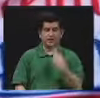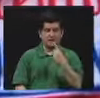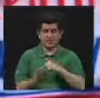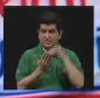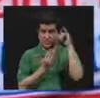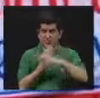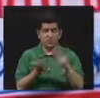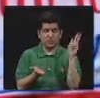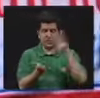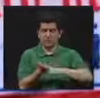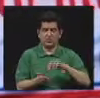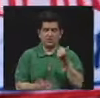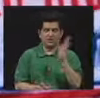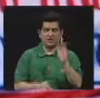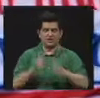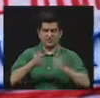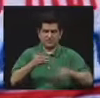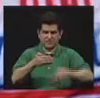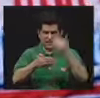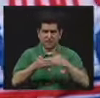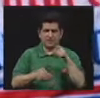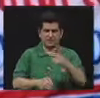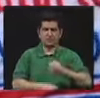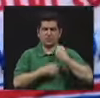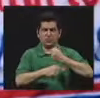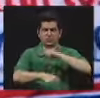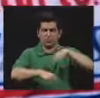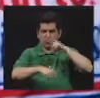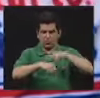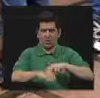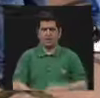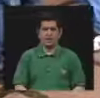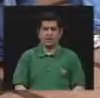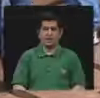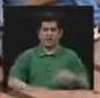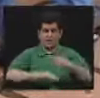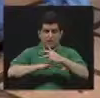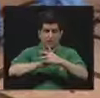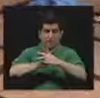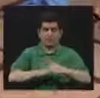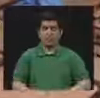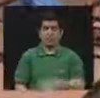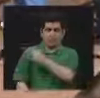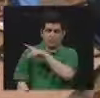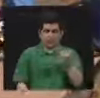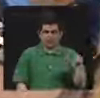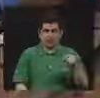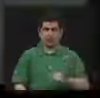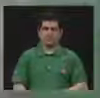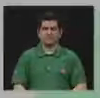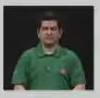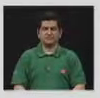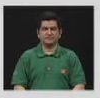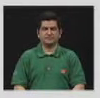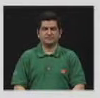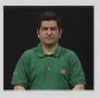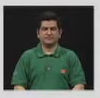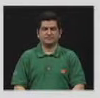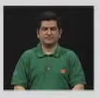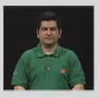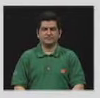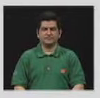el proyecto no es aprobado antes del 15 de septiembre, irán a huelga nacional en el puerto de Punta Arenas para presionar a los legisladores.